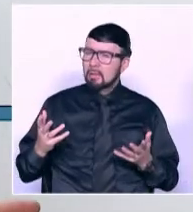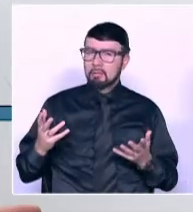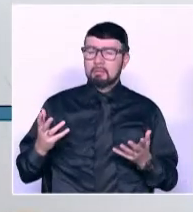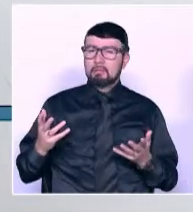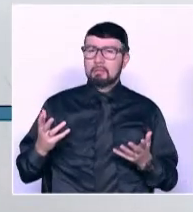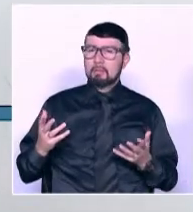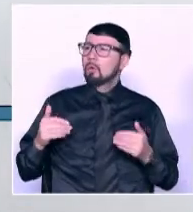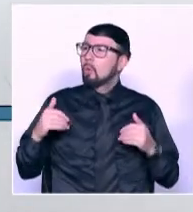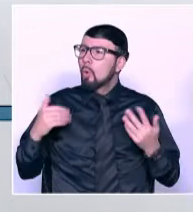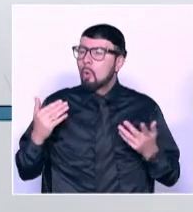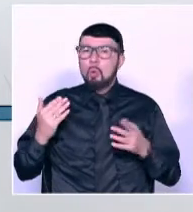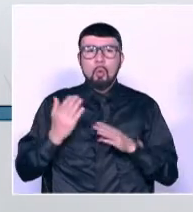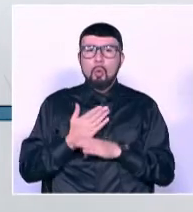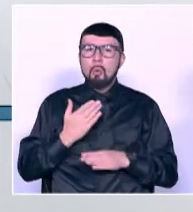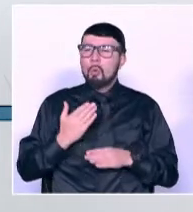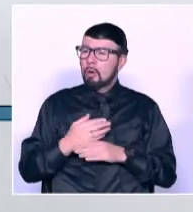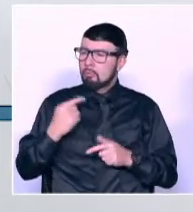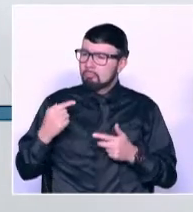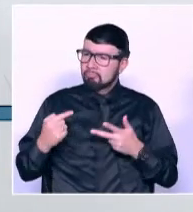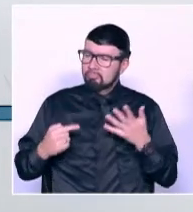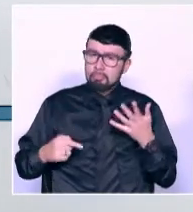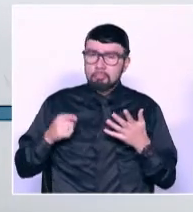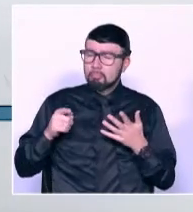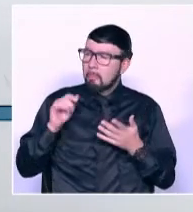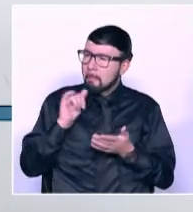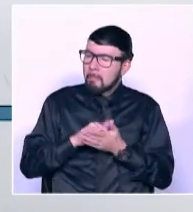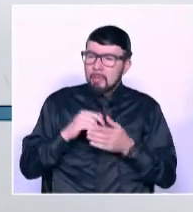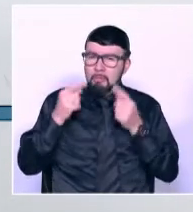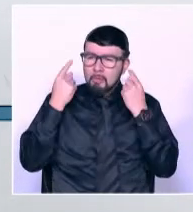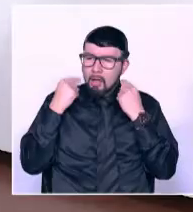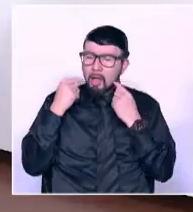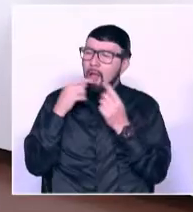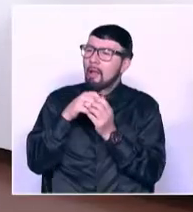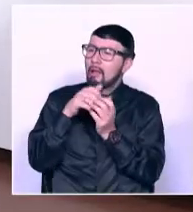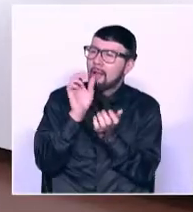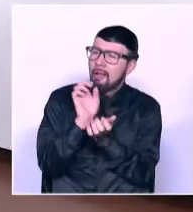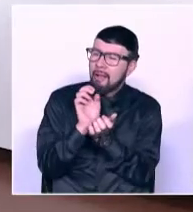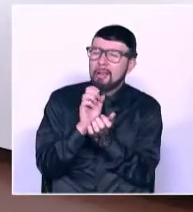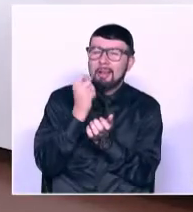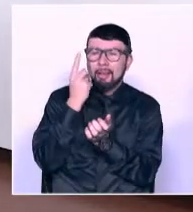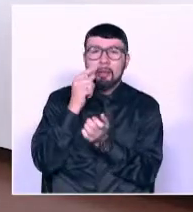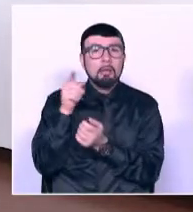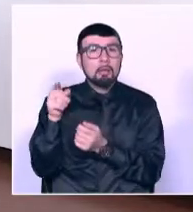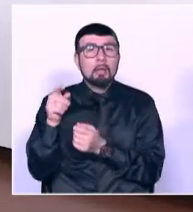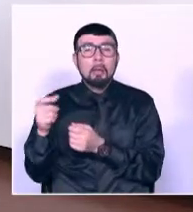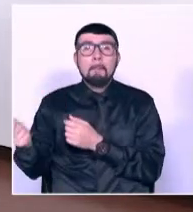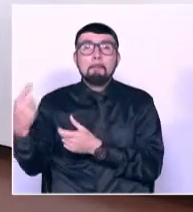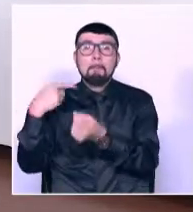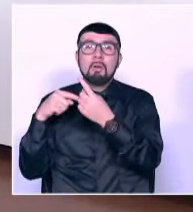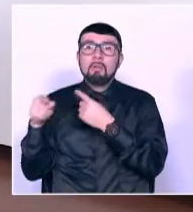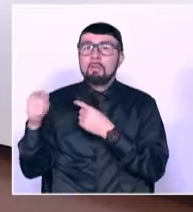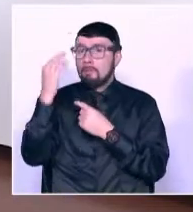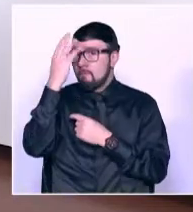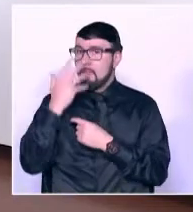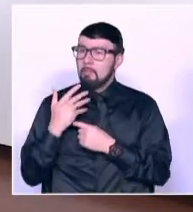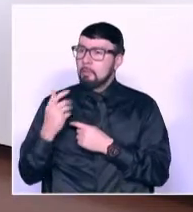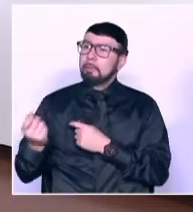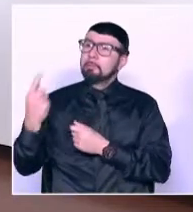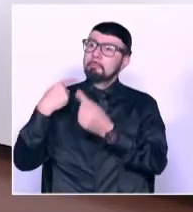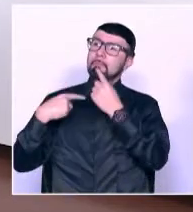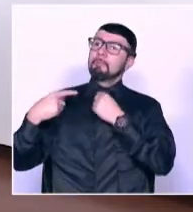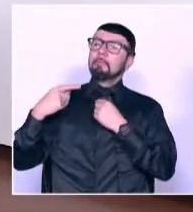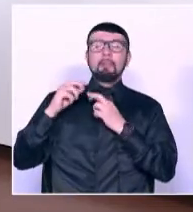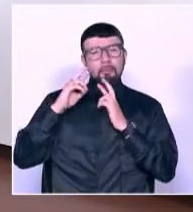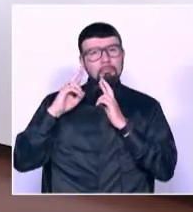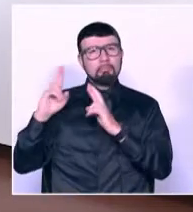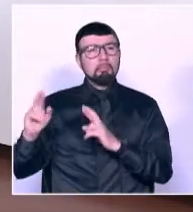digamos que cuáles son los problemas que suceden en esta misma. Hemos respondido algunas preguntas de Facebook Live y las personas tienen muchas dudas acerca